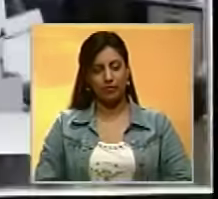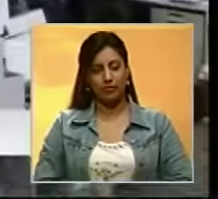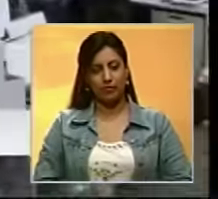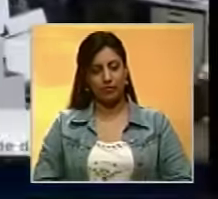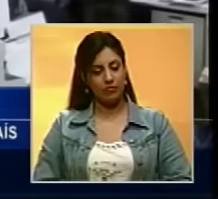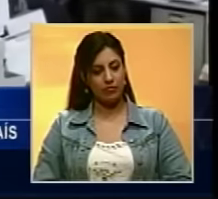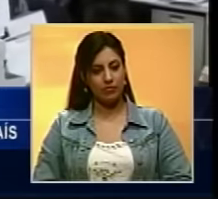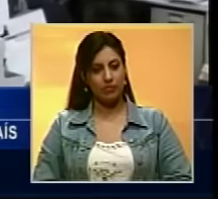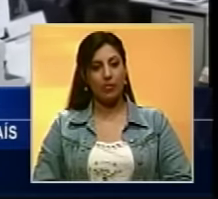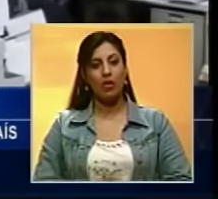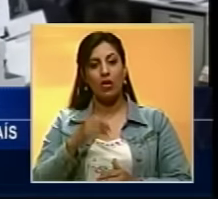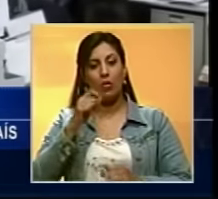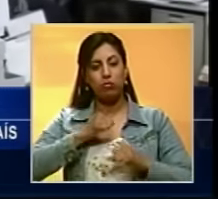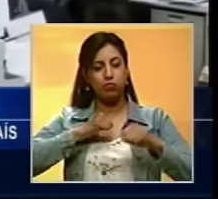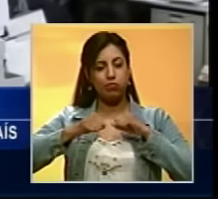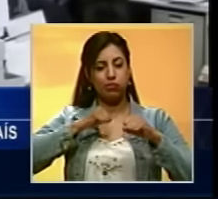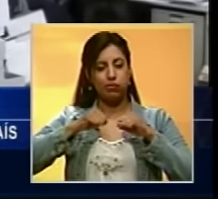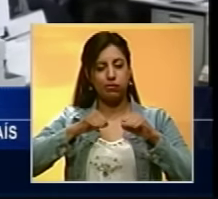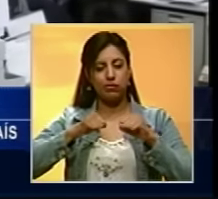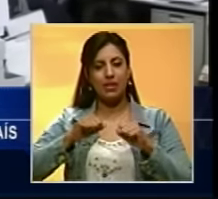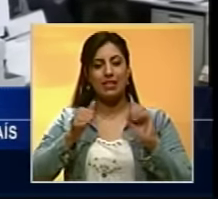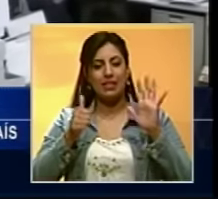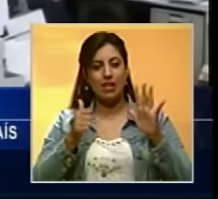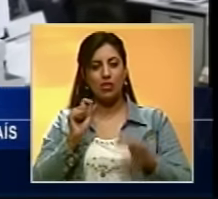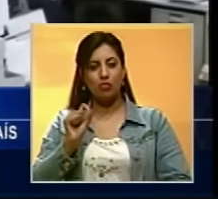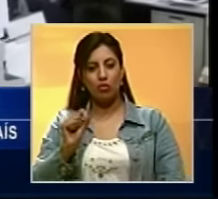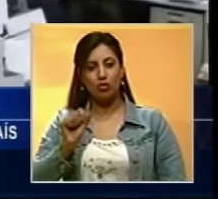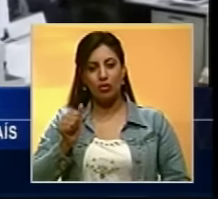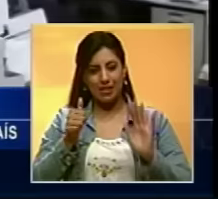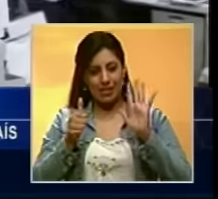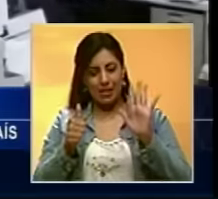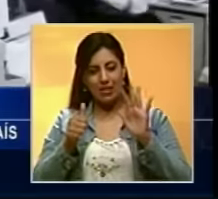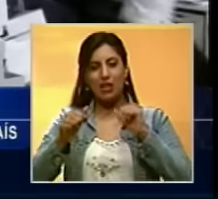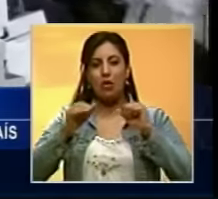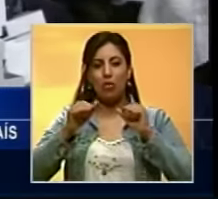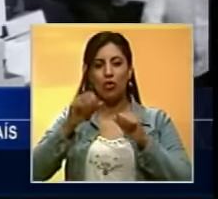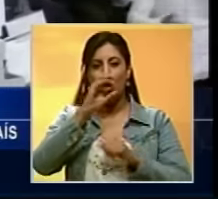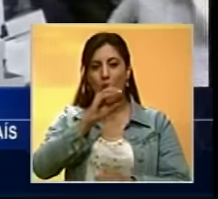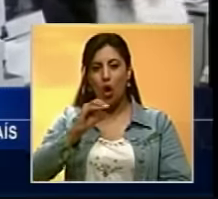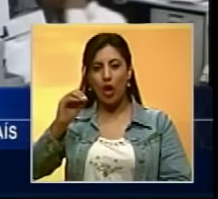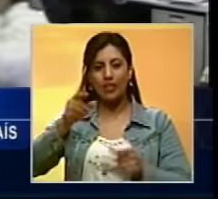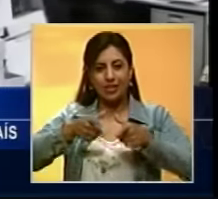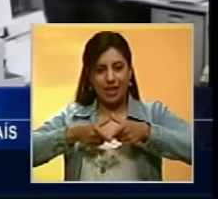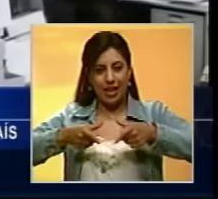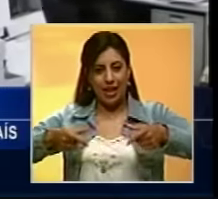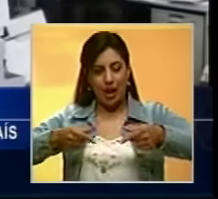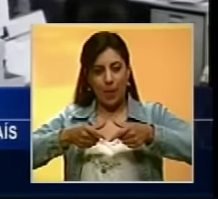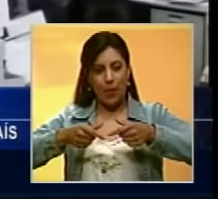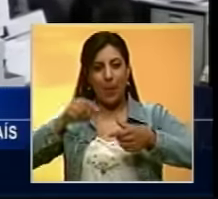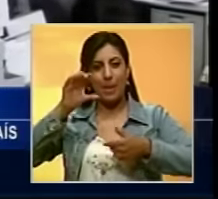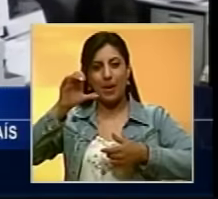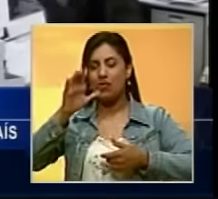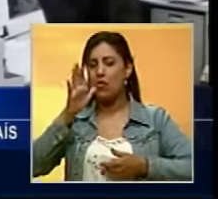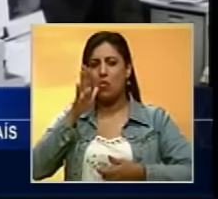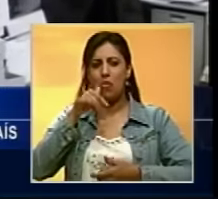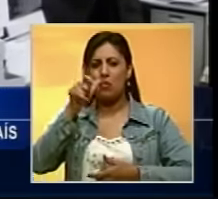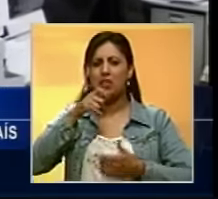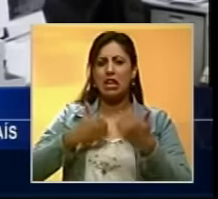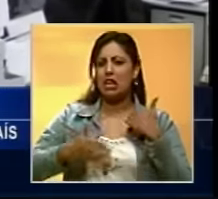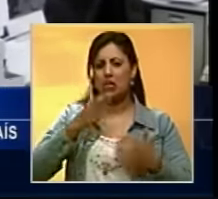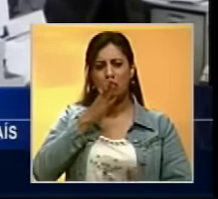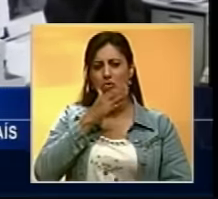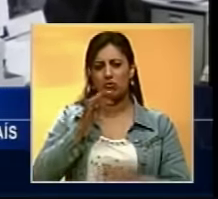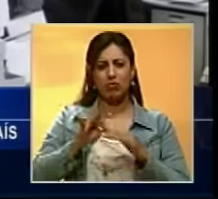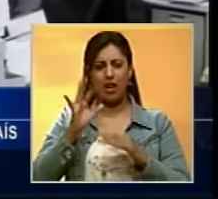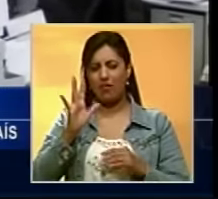eléctrica un temblor de magnitud 6.6 sacudió el oeste de Japón en el país no se reportaron heridos